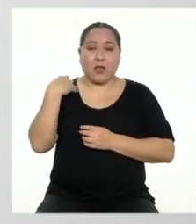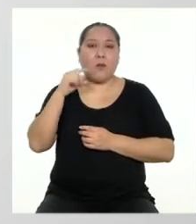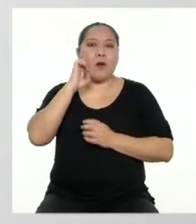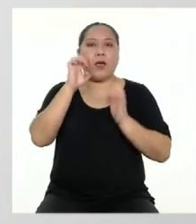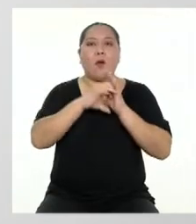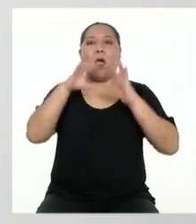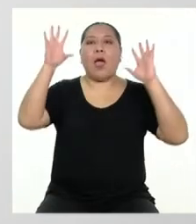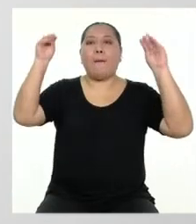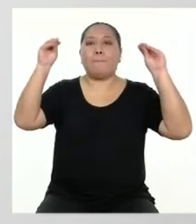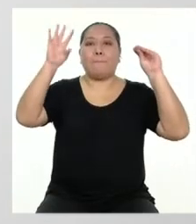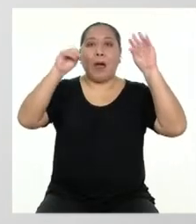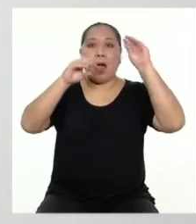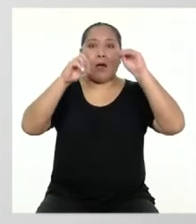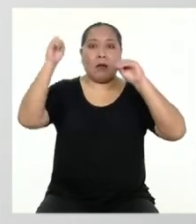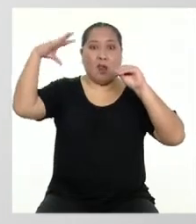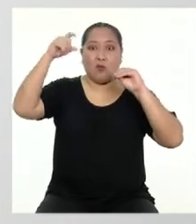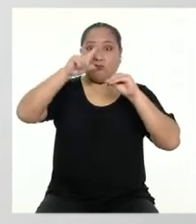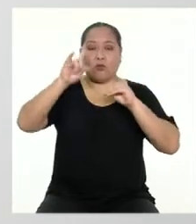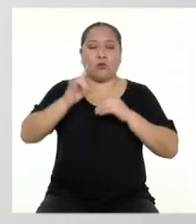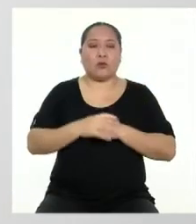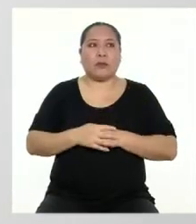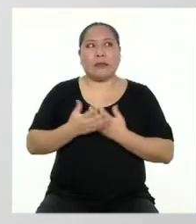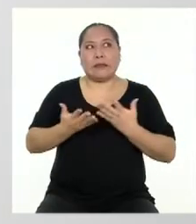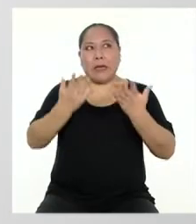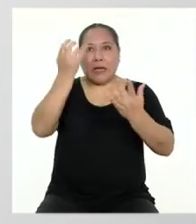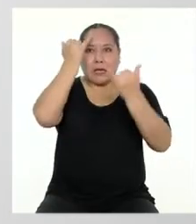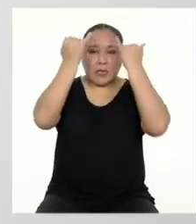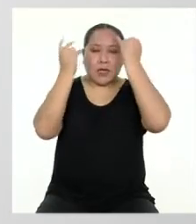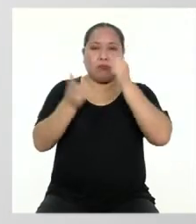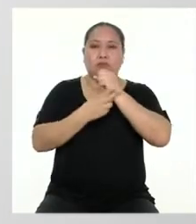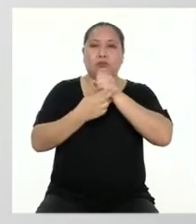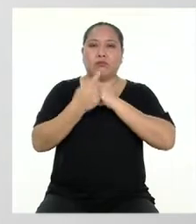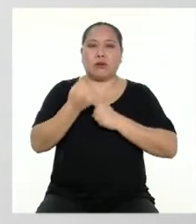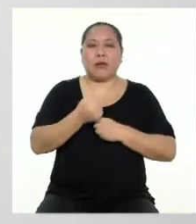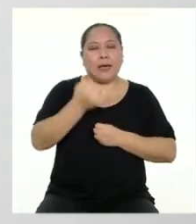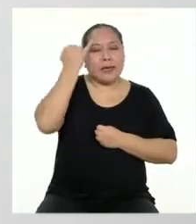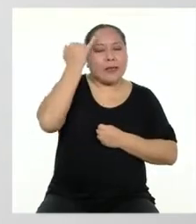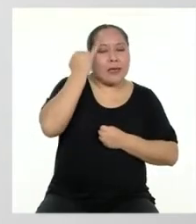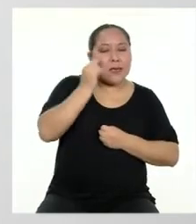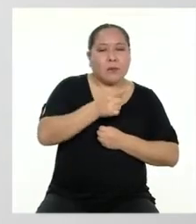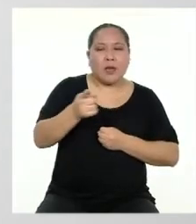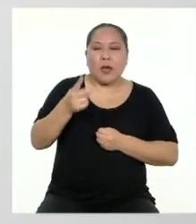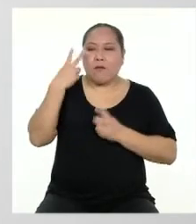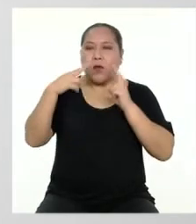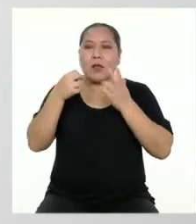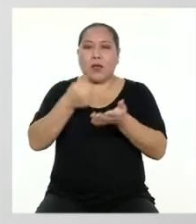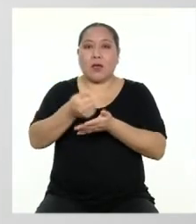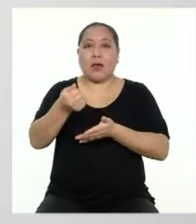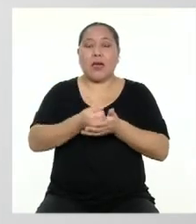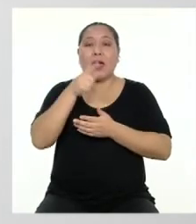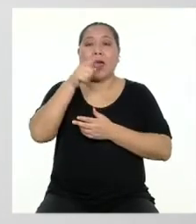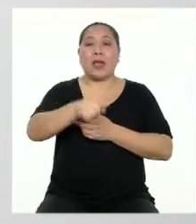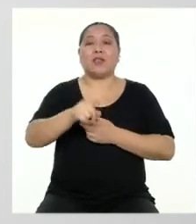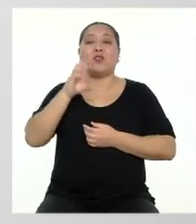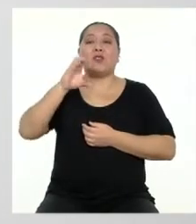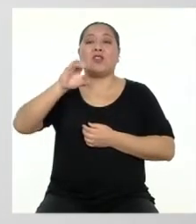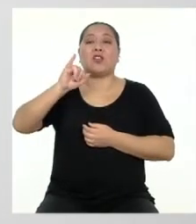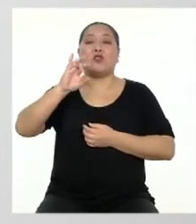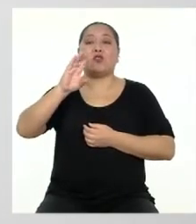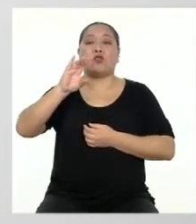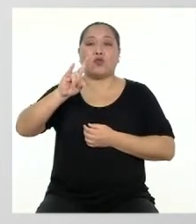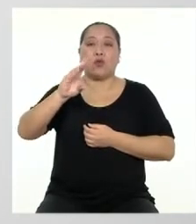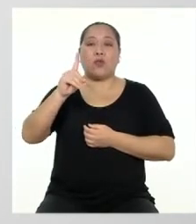los focos que no utilizarás, aportar ideas para ahorrar y sugerir qué comprar, eso es ejercer la ciudadanía económica. Es decir,